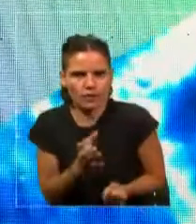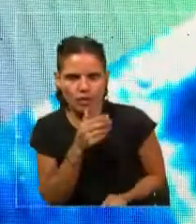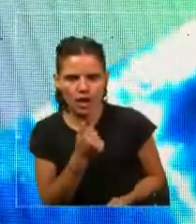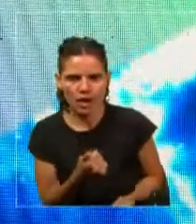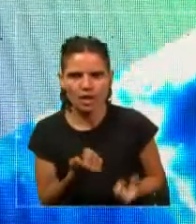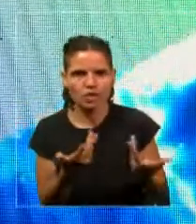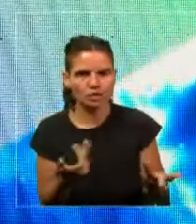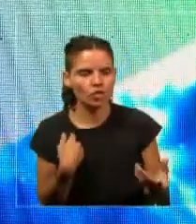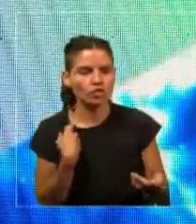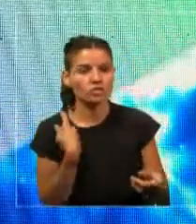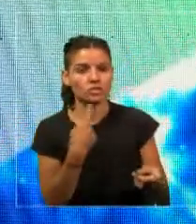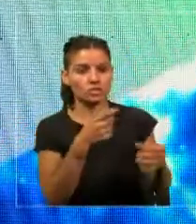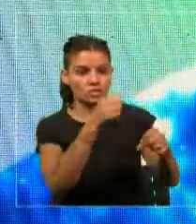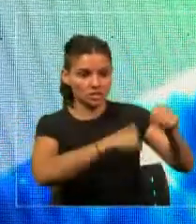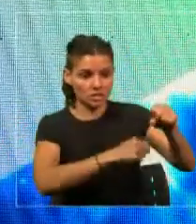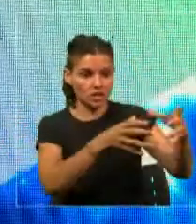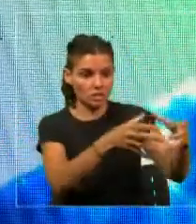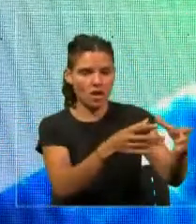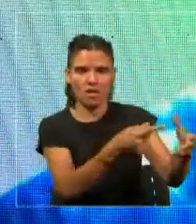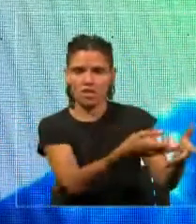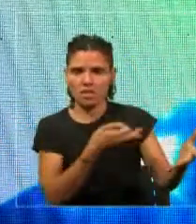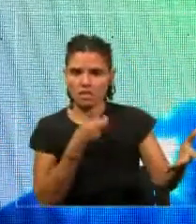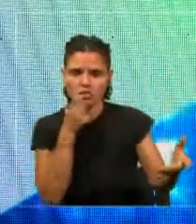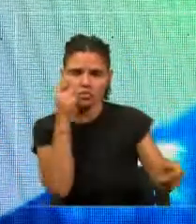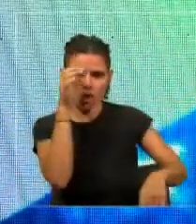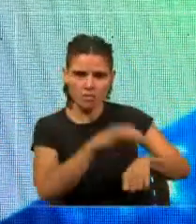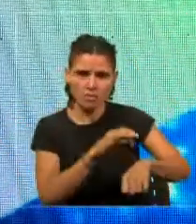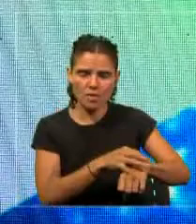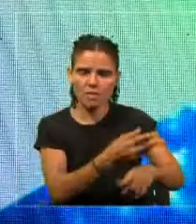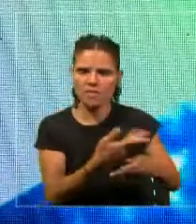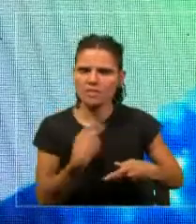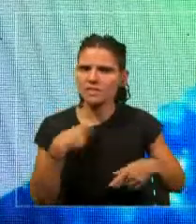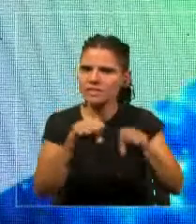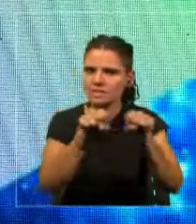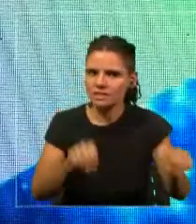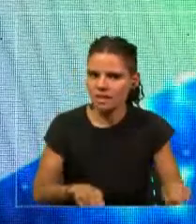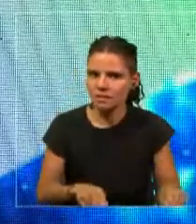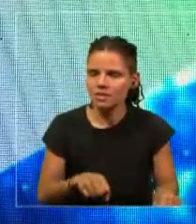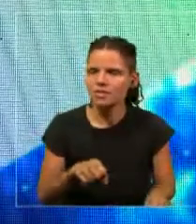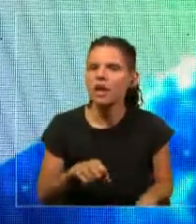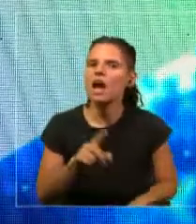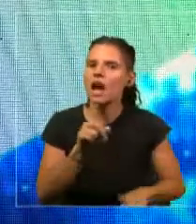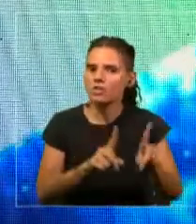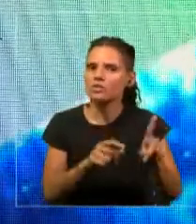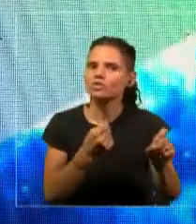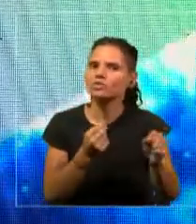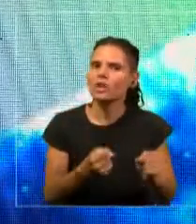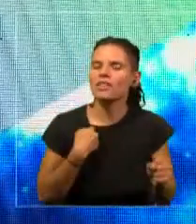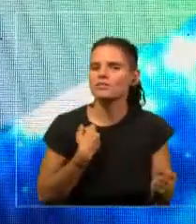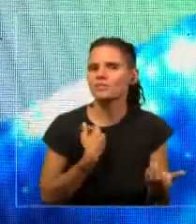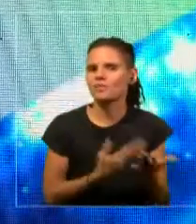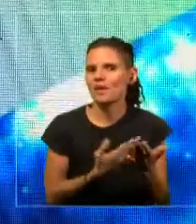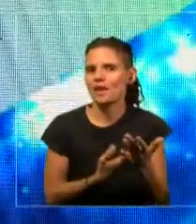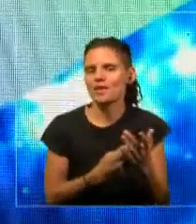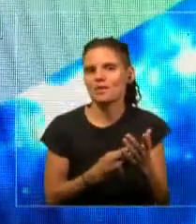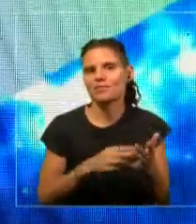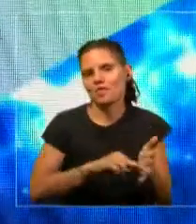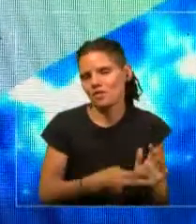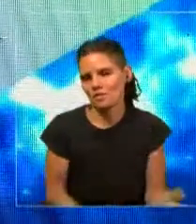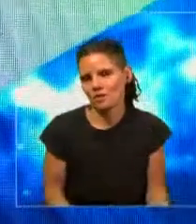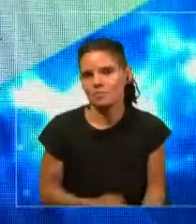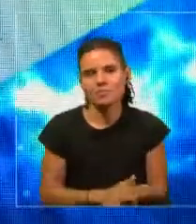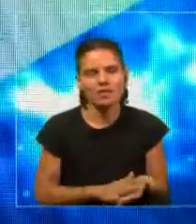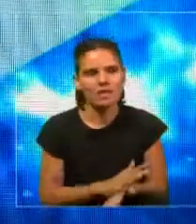del diagnóstico va a ser enunciada por sistemas. Yo creo que eso plantea algunos problemas, ¿no? El sistema de